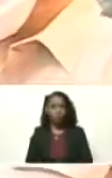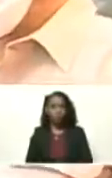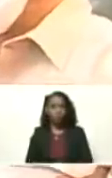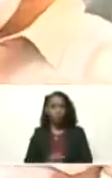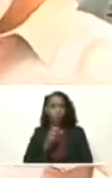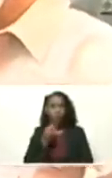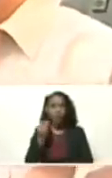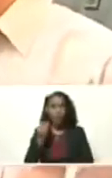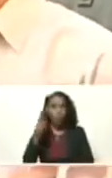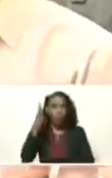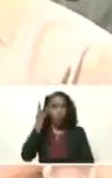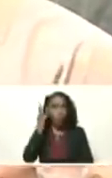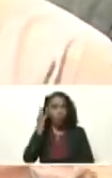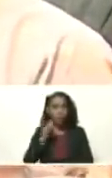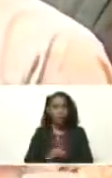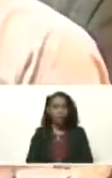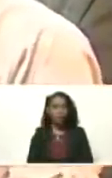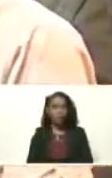juventud, mujeres.